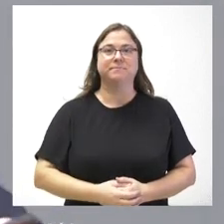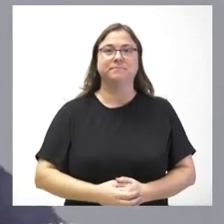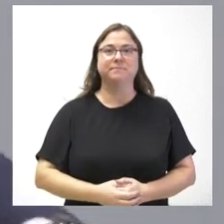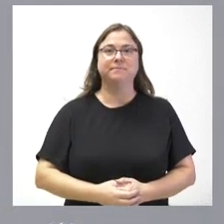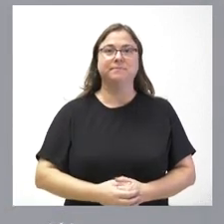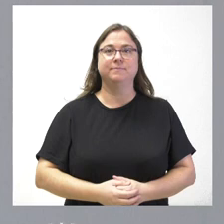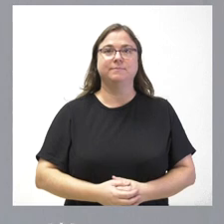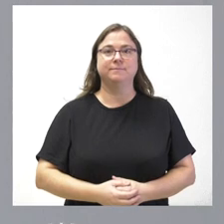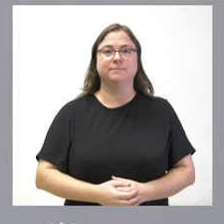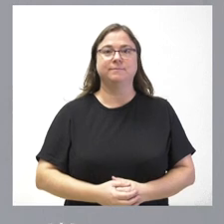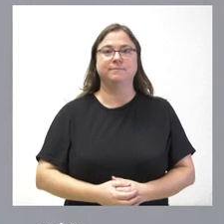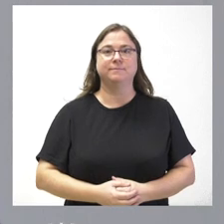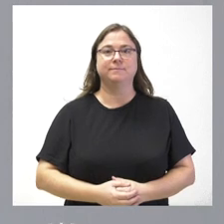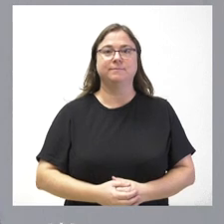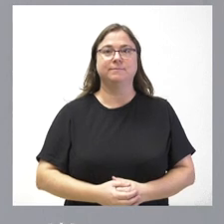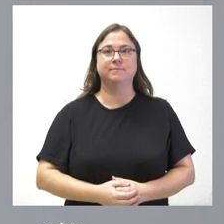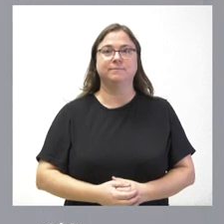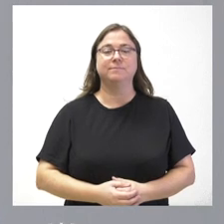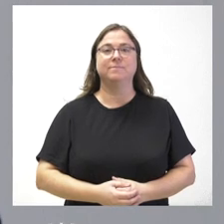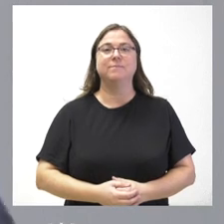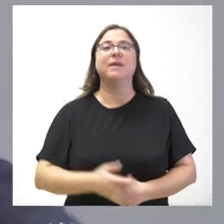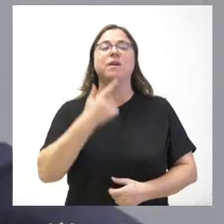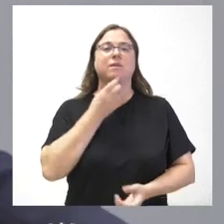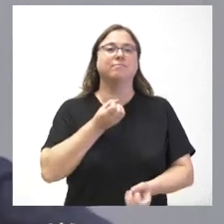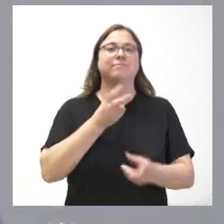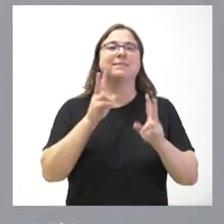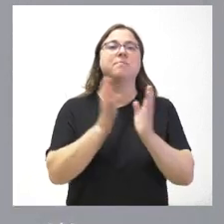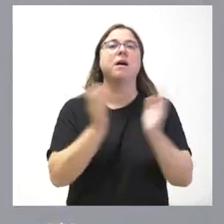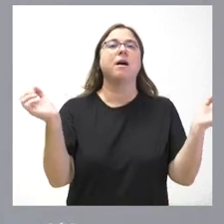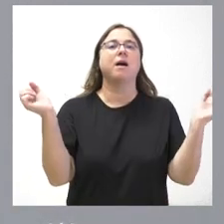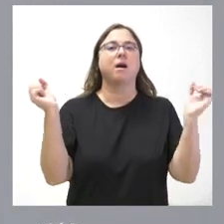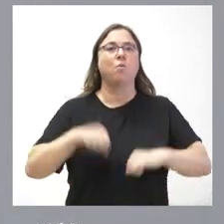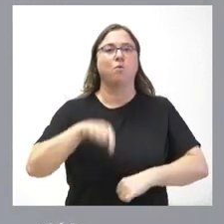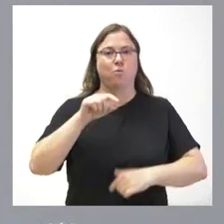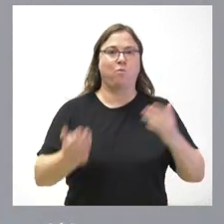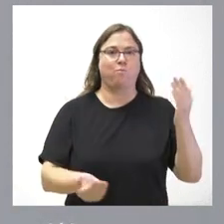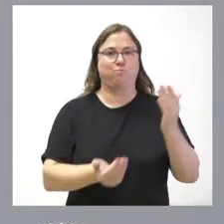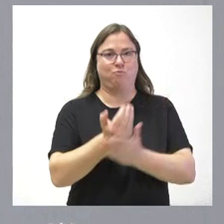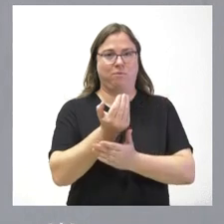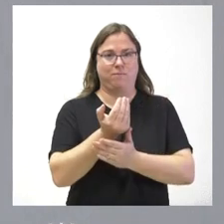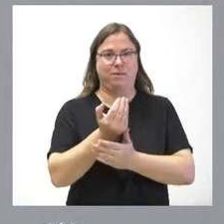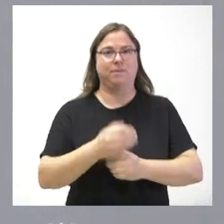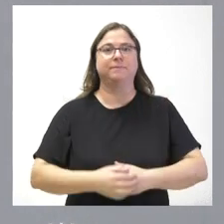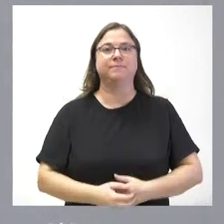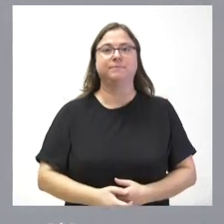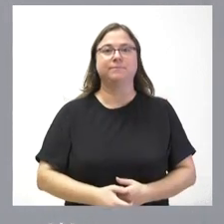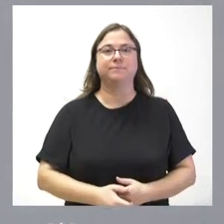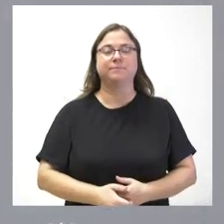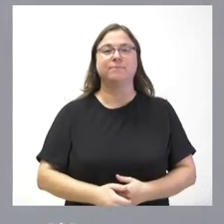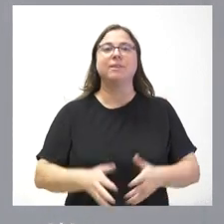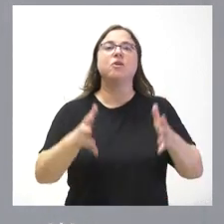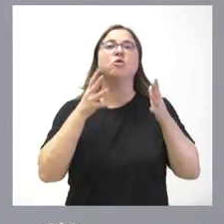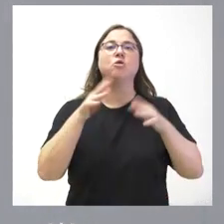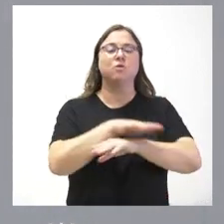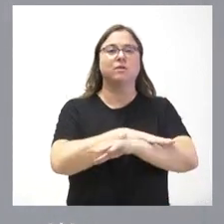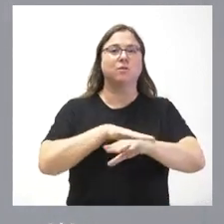la el comentario en torno a lo que son los acuerdos que hemos tenido hoy esta mañana en el consejo de gobierno de